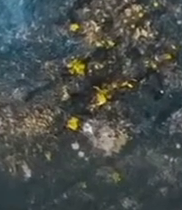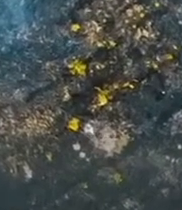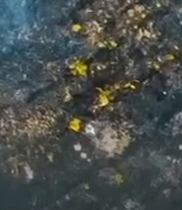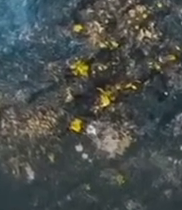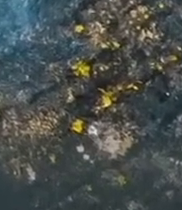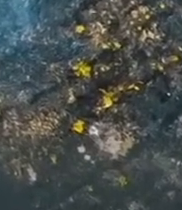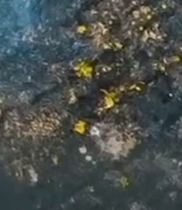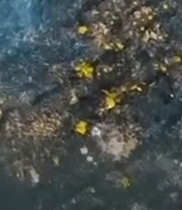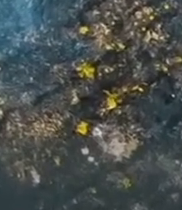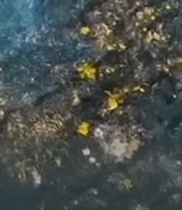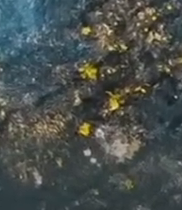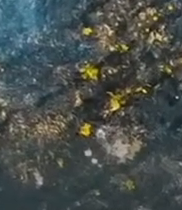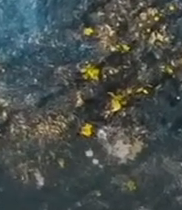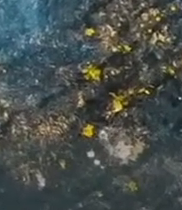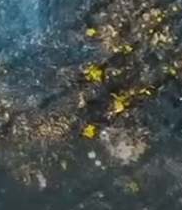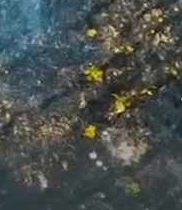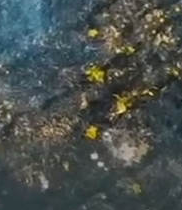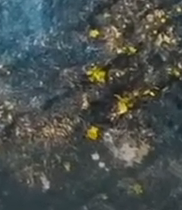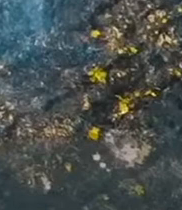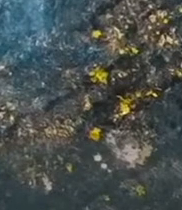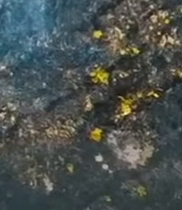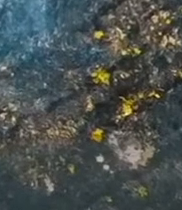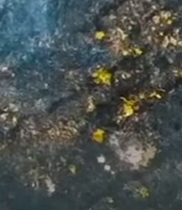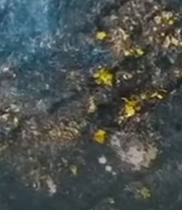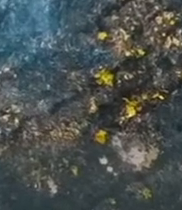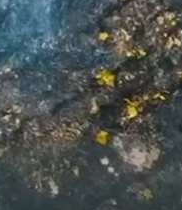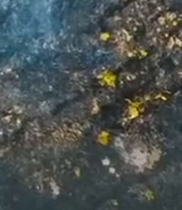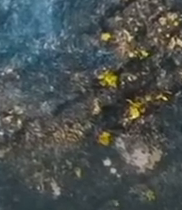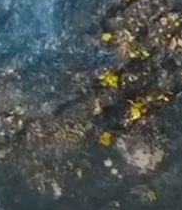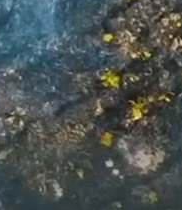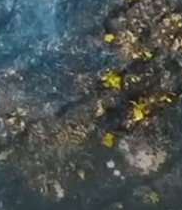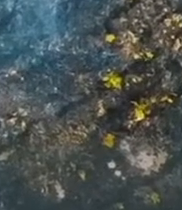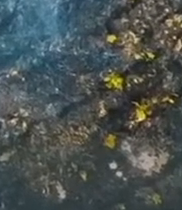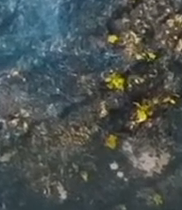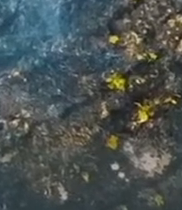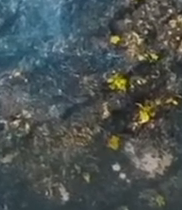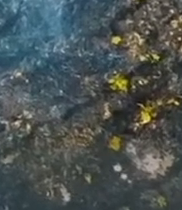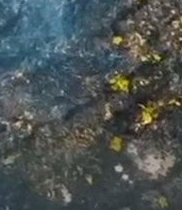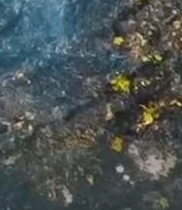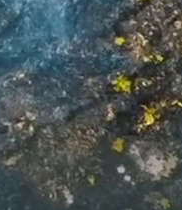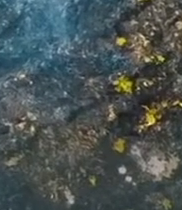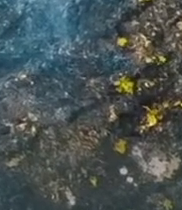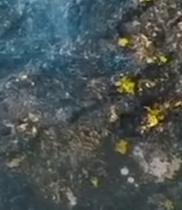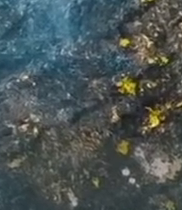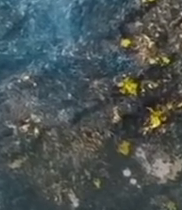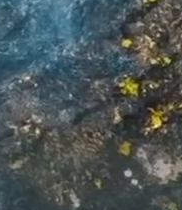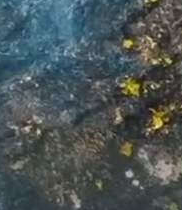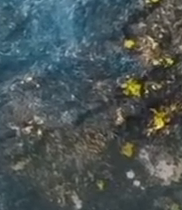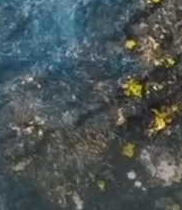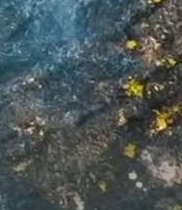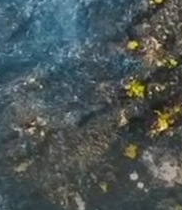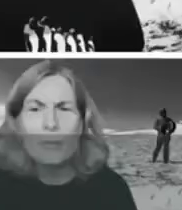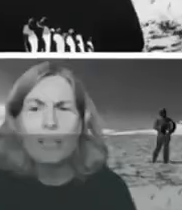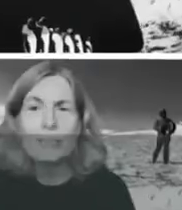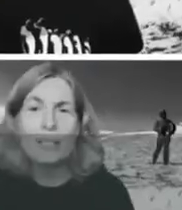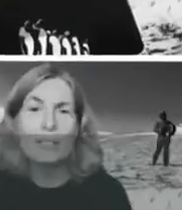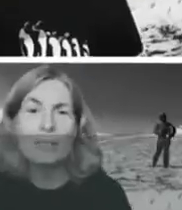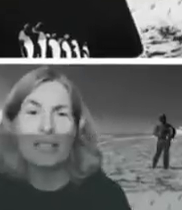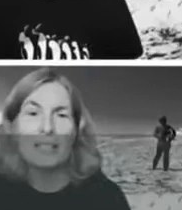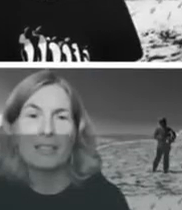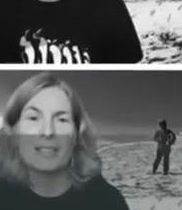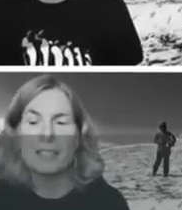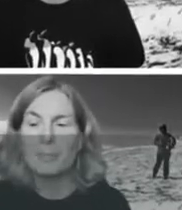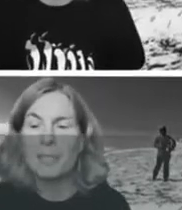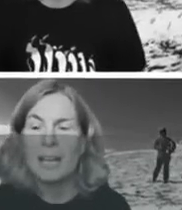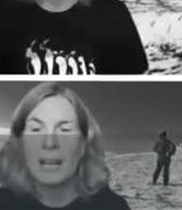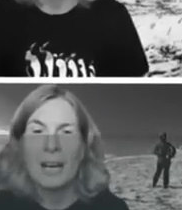de algunos árboles que han sido afectados. Así que, si un árbol tiene un anillo verde alrededor, está mejorando y